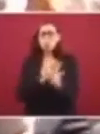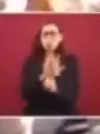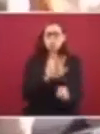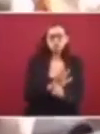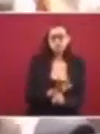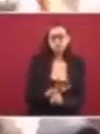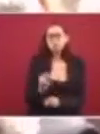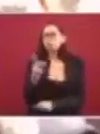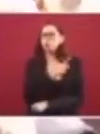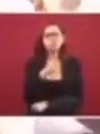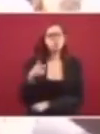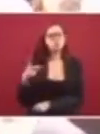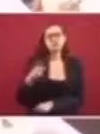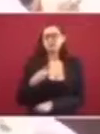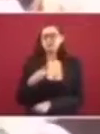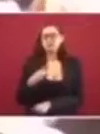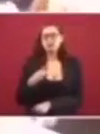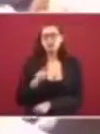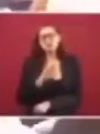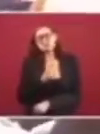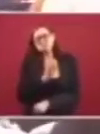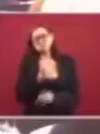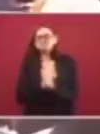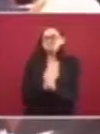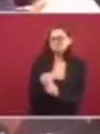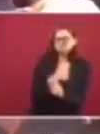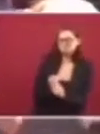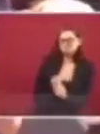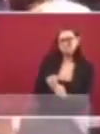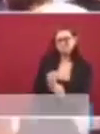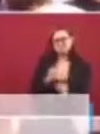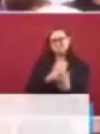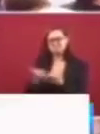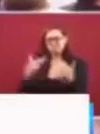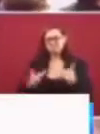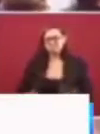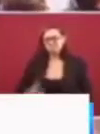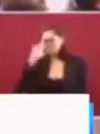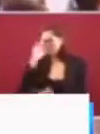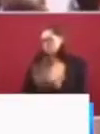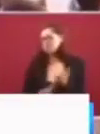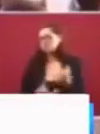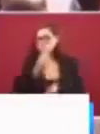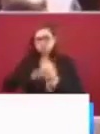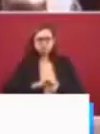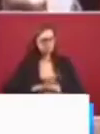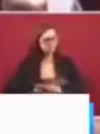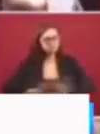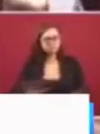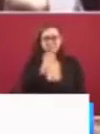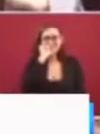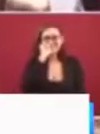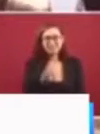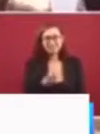esta es una condena fatal. No, el desarrollo requiere de recursos. ¿Qué cosa? ¿Cómo